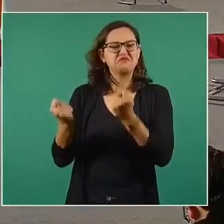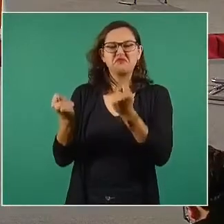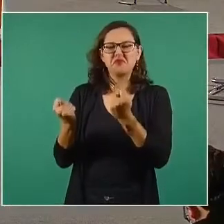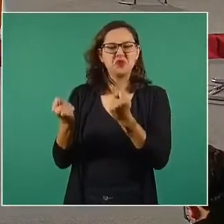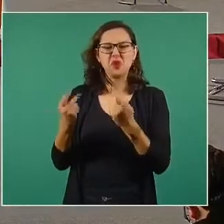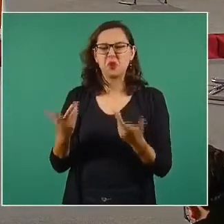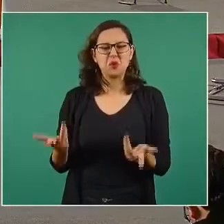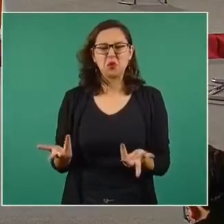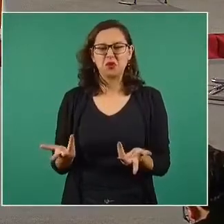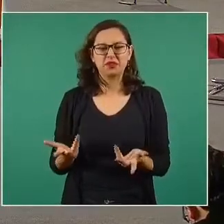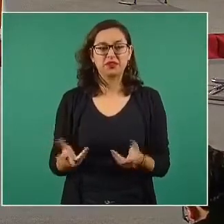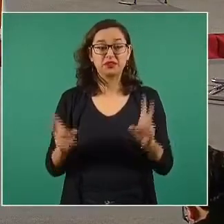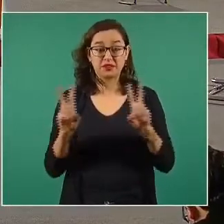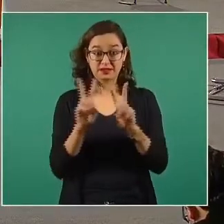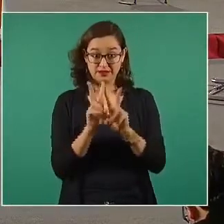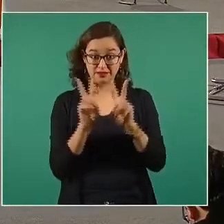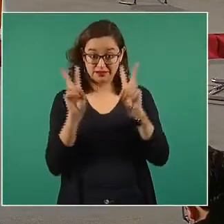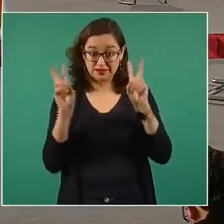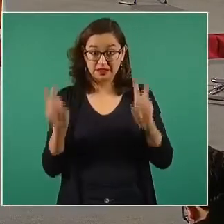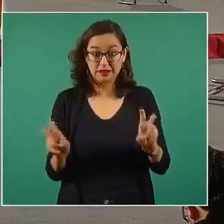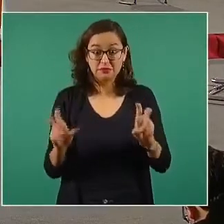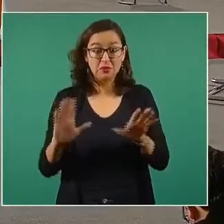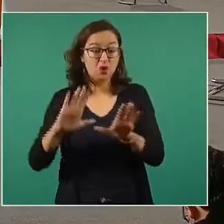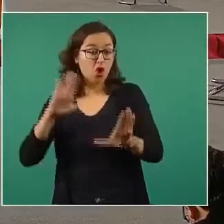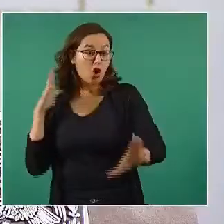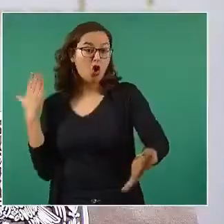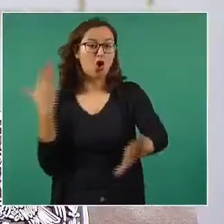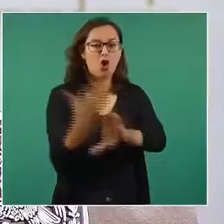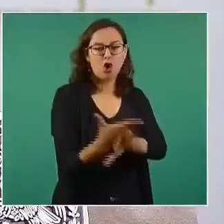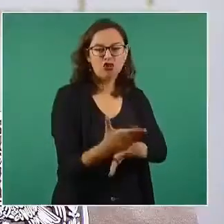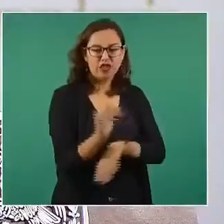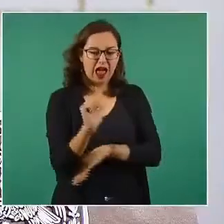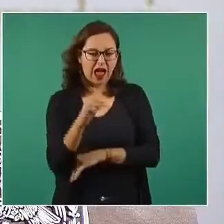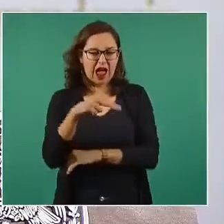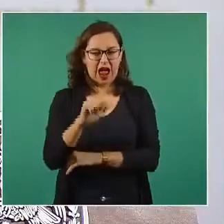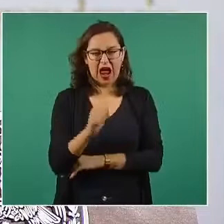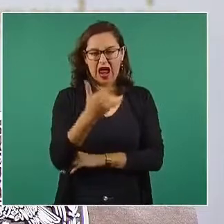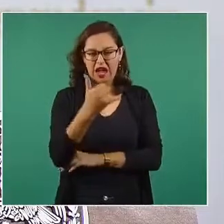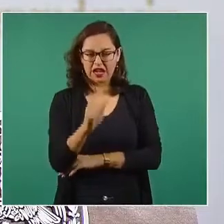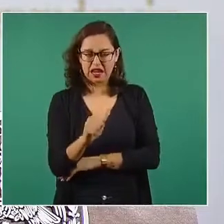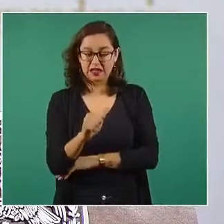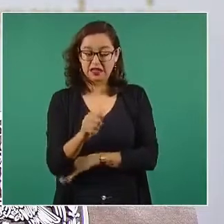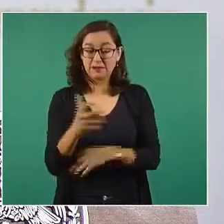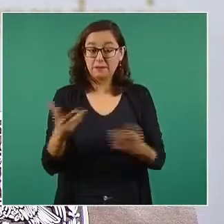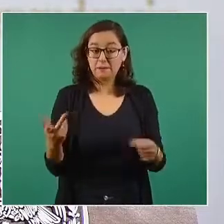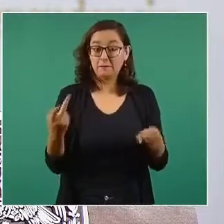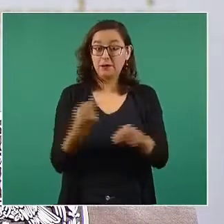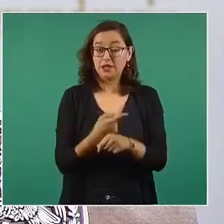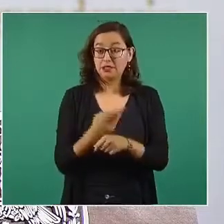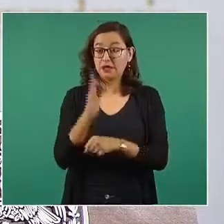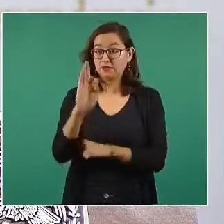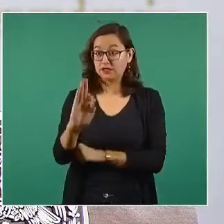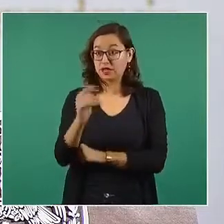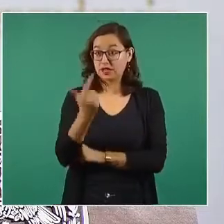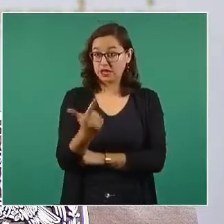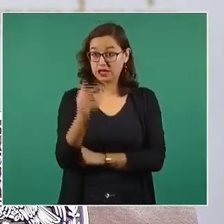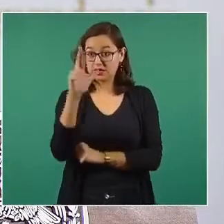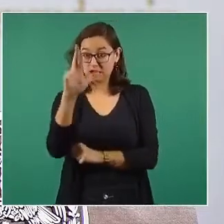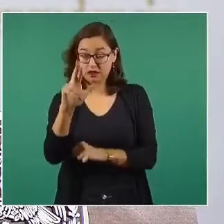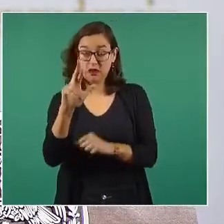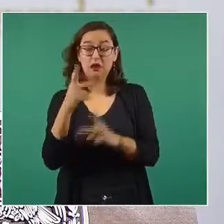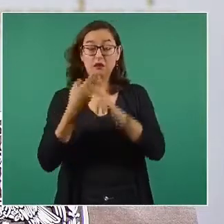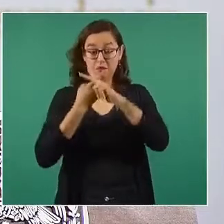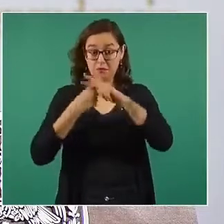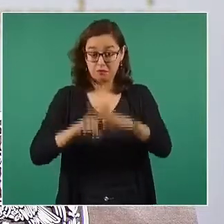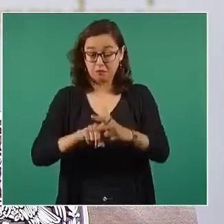de su primera plana con el título "Van por Anaya", donde hablan de la investigación que abrió la Fiscalía General de la República